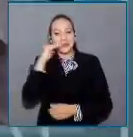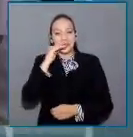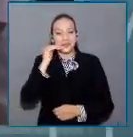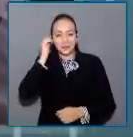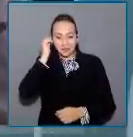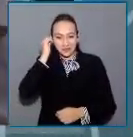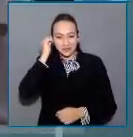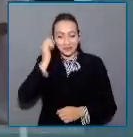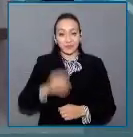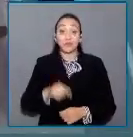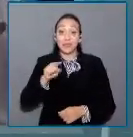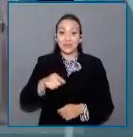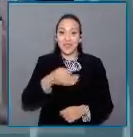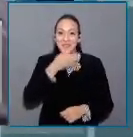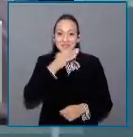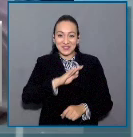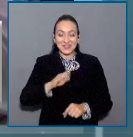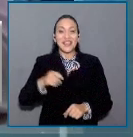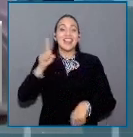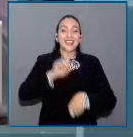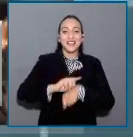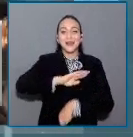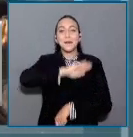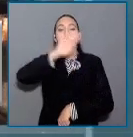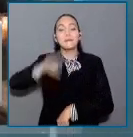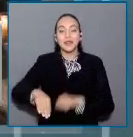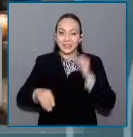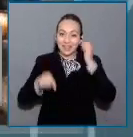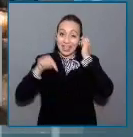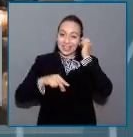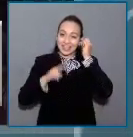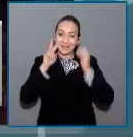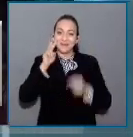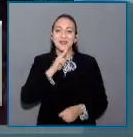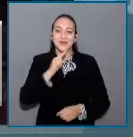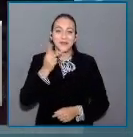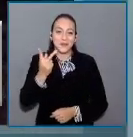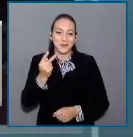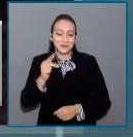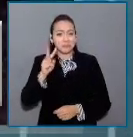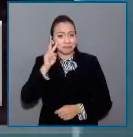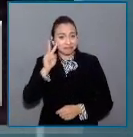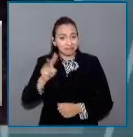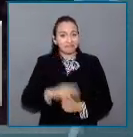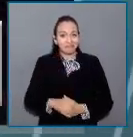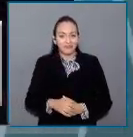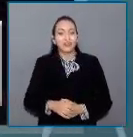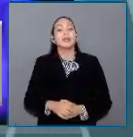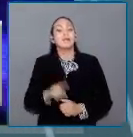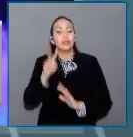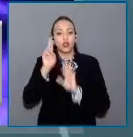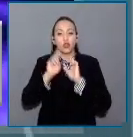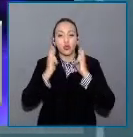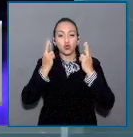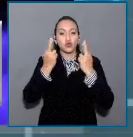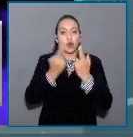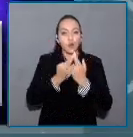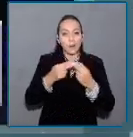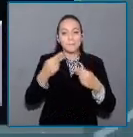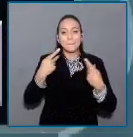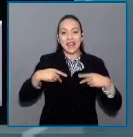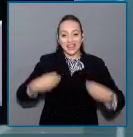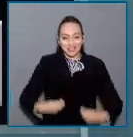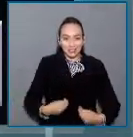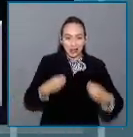Celebra el fin de semana de Día de Muertos con Justicia TV. Sea parte de la sagrada reunión de los vivos y los antepasados,